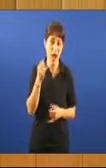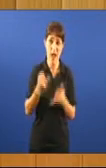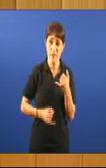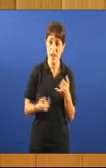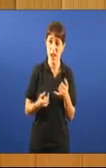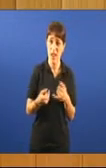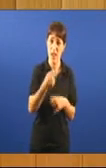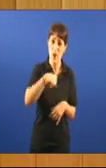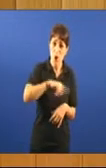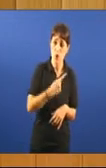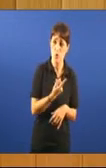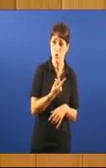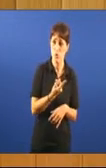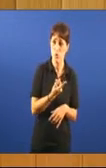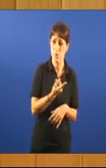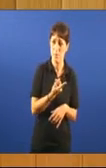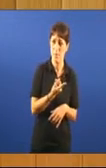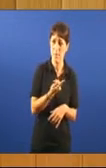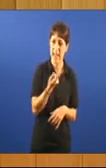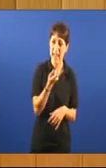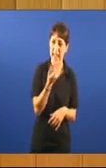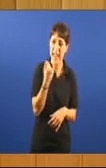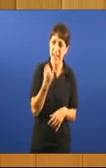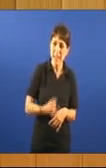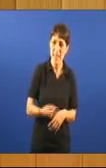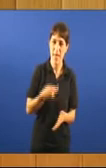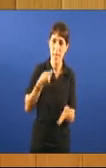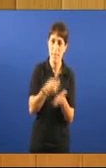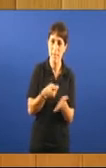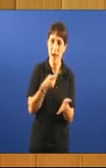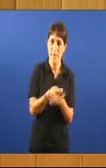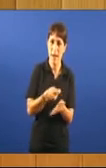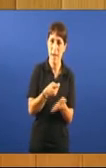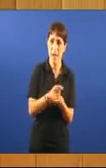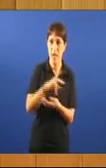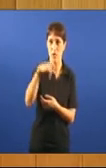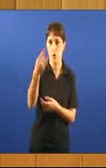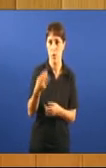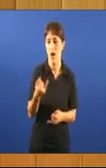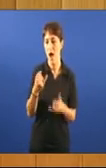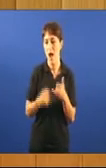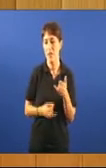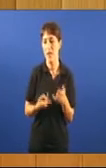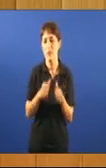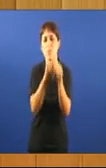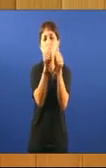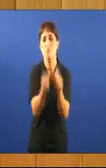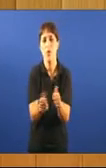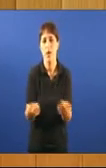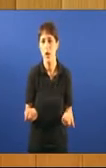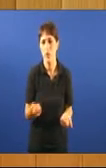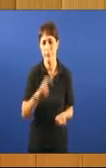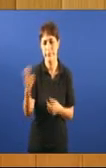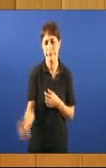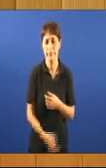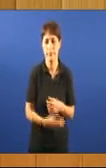electricidade máis cara. O mesmo modelo colonial que vostedes querían aplicar en Corcoesto e